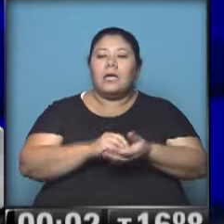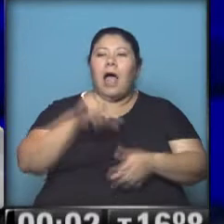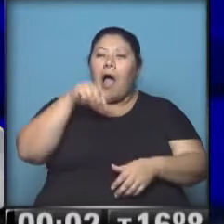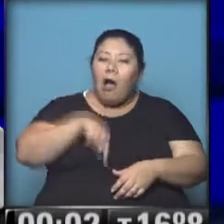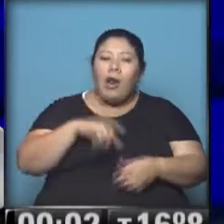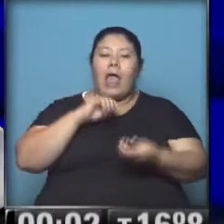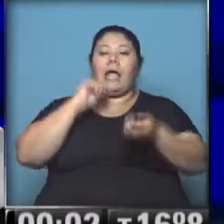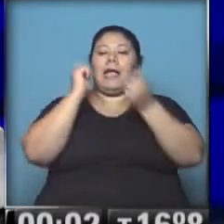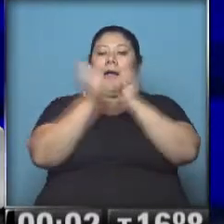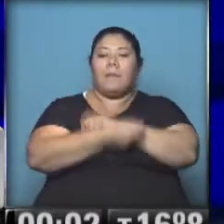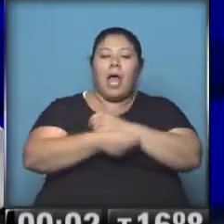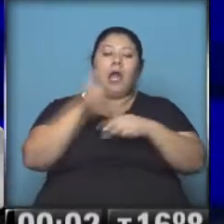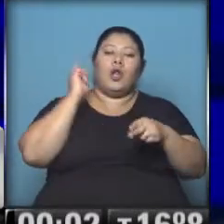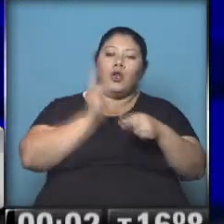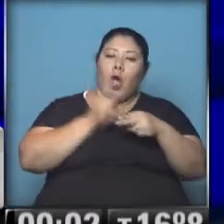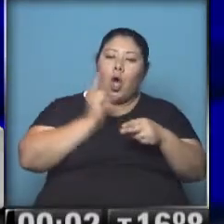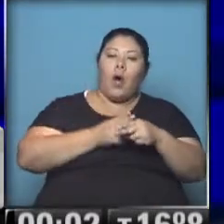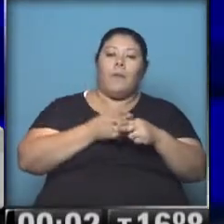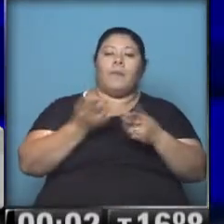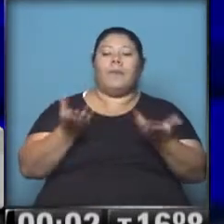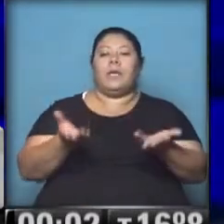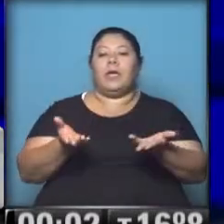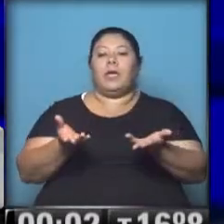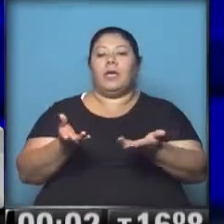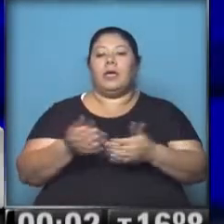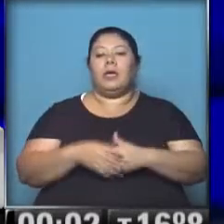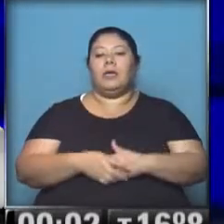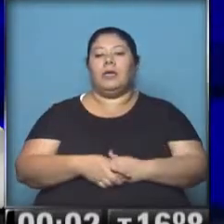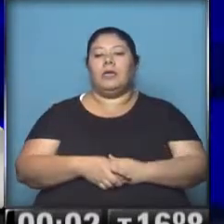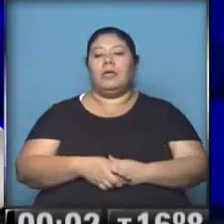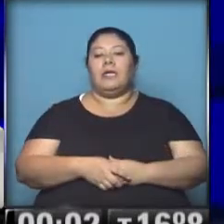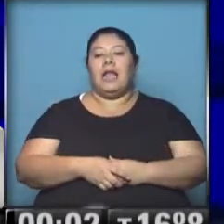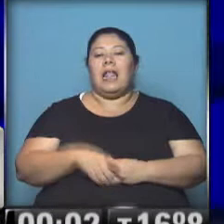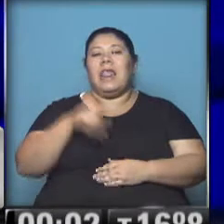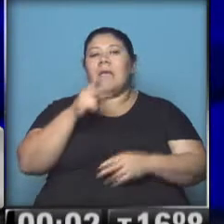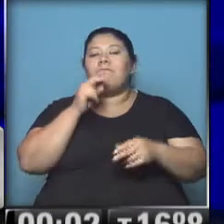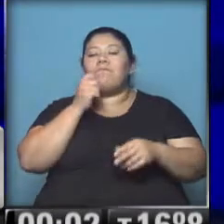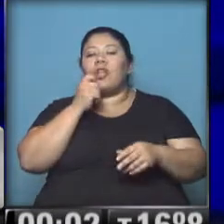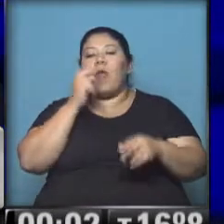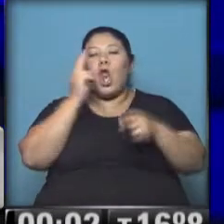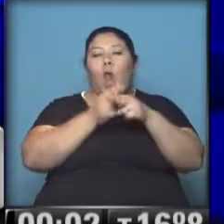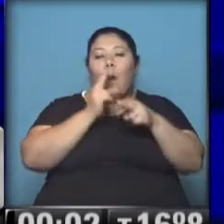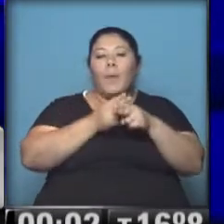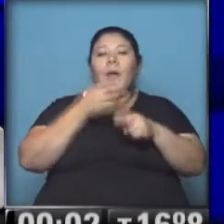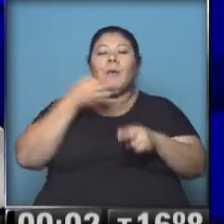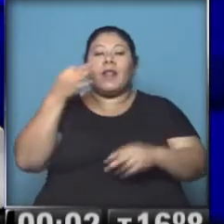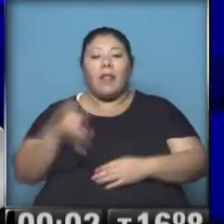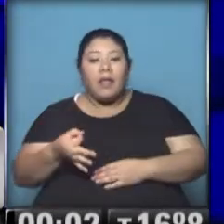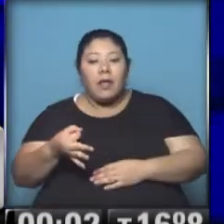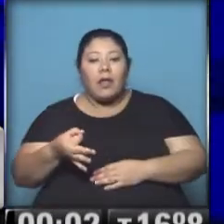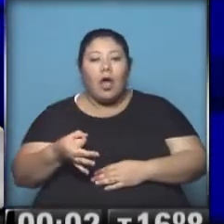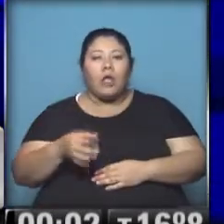nombres. Todos aceptamos que ahí había que ser verdaderos, digamos. Bueno. Y a partir de allí regalamos toda